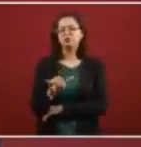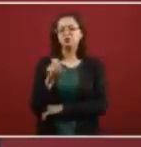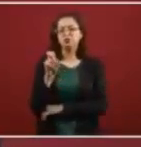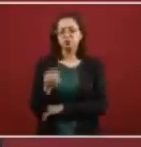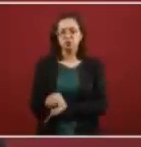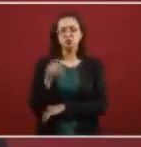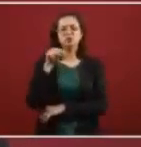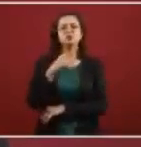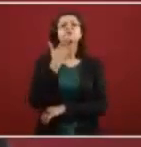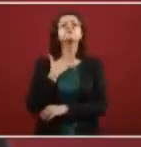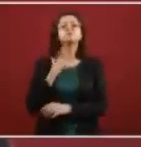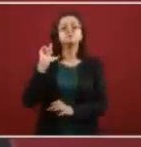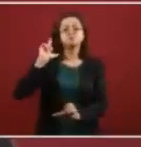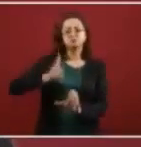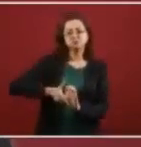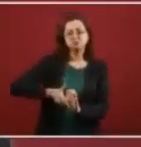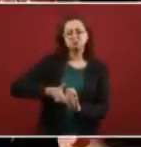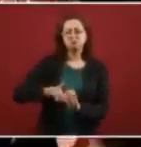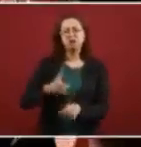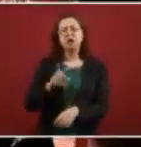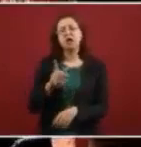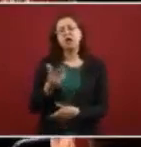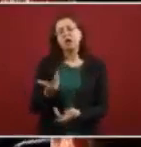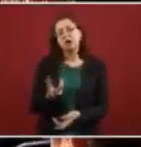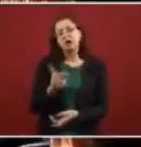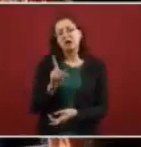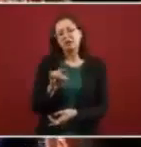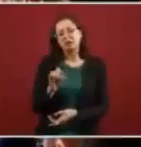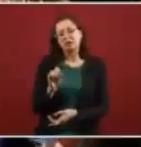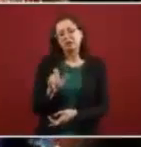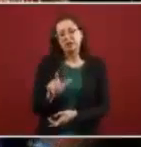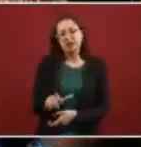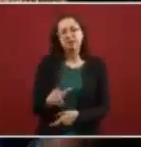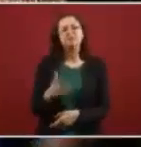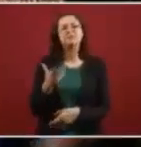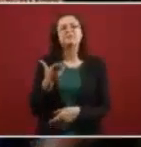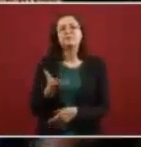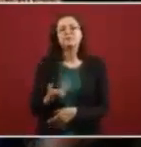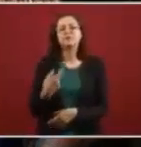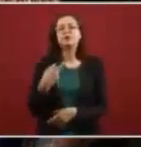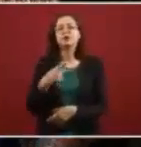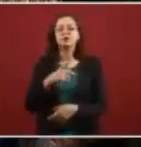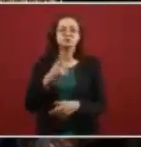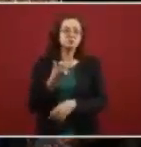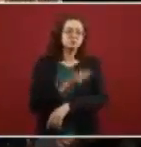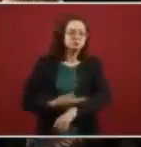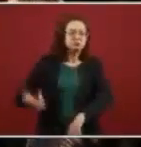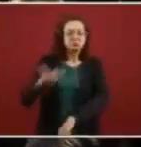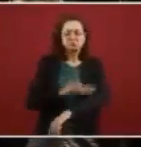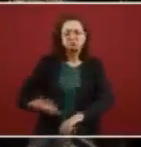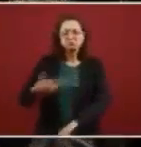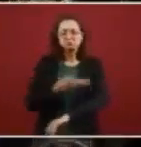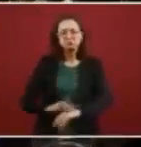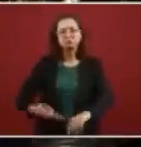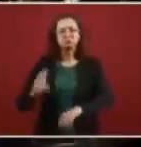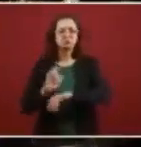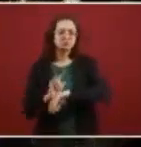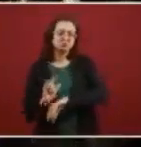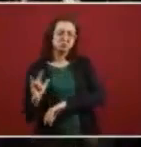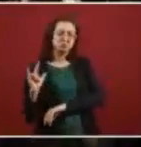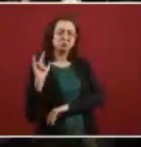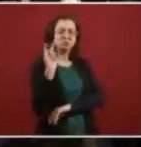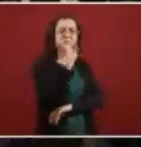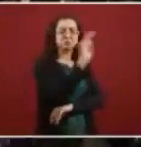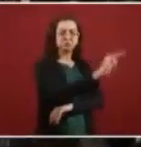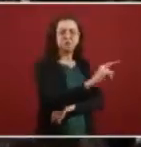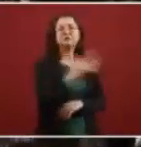combustible y permanezcan las horas que sean necesarias en extensas en su trámite de autorización espacio aéreo porque entendemos